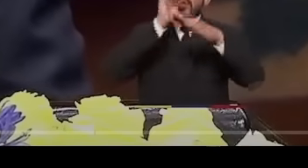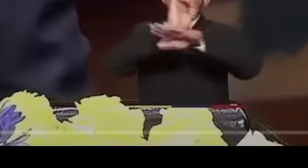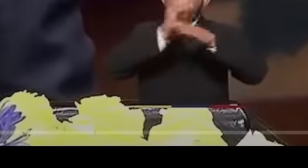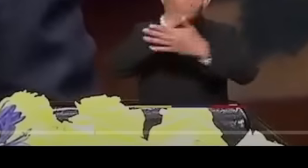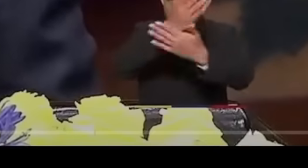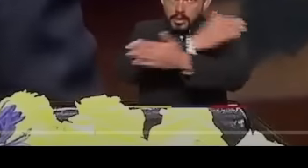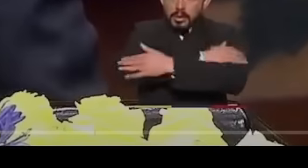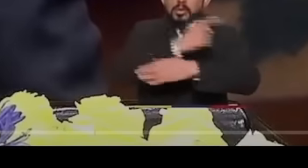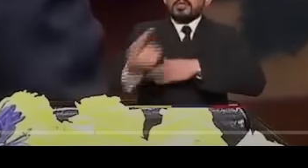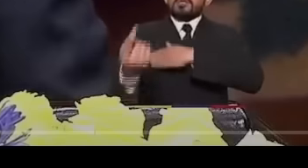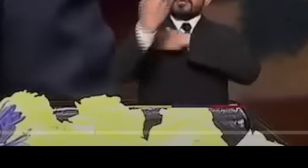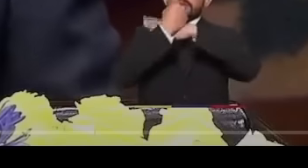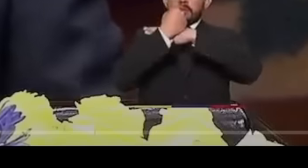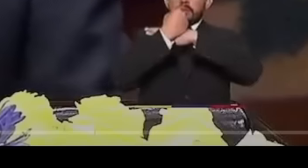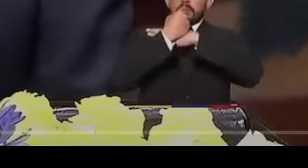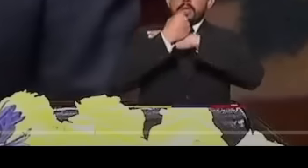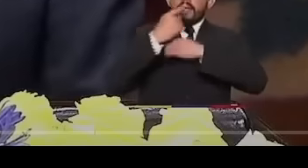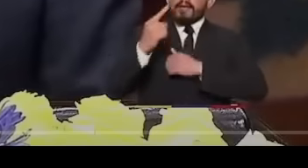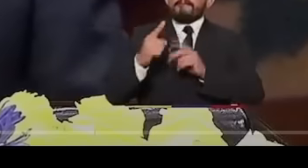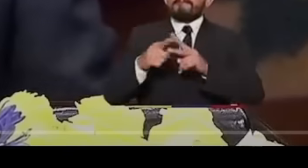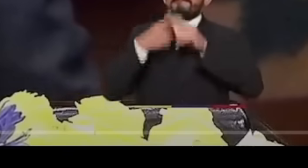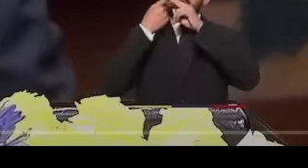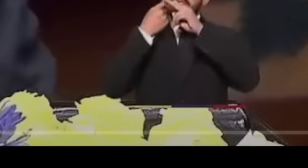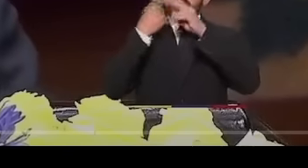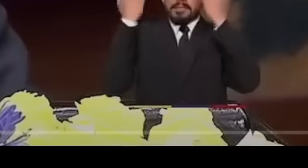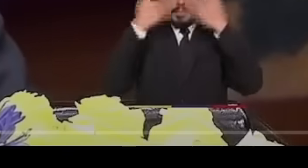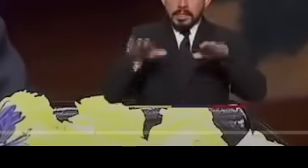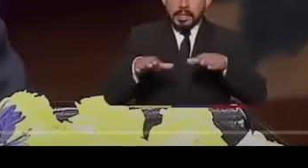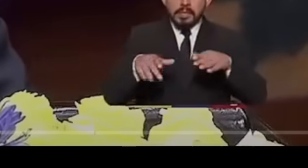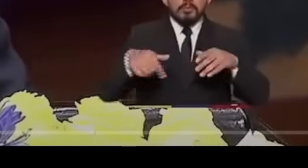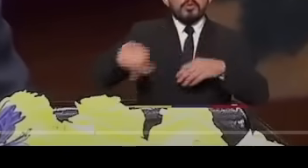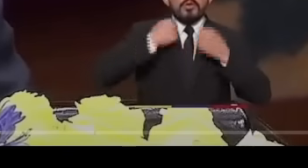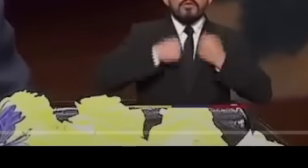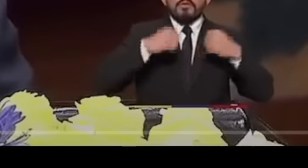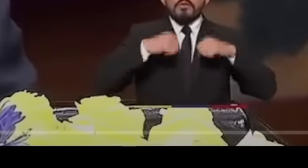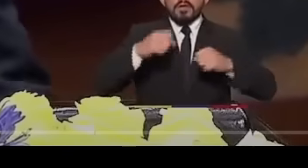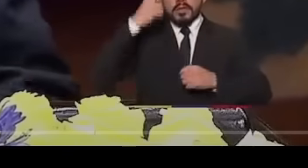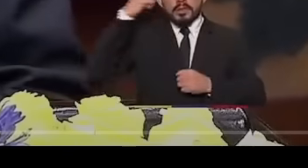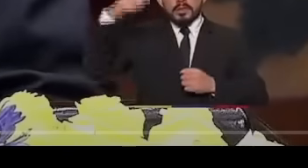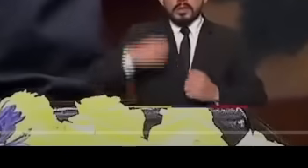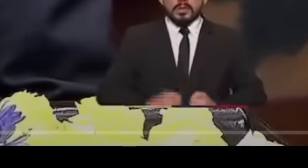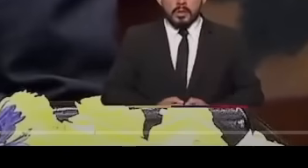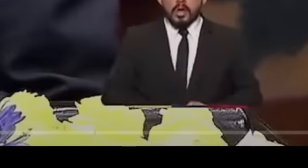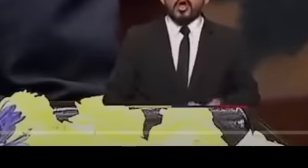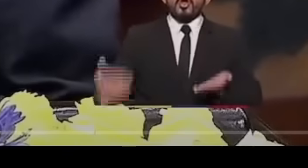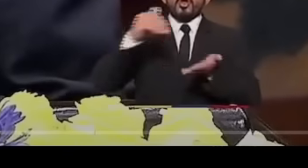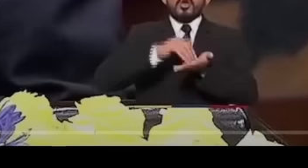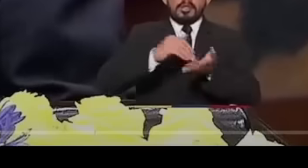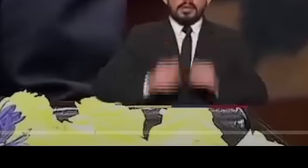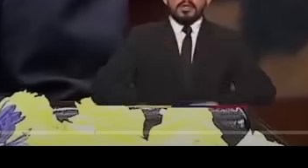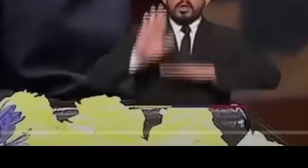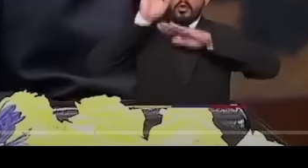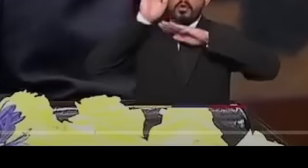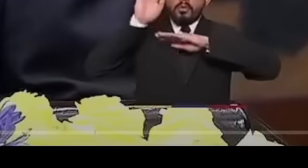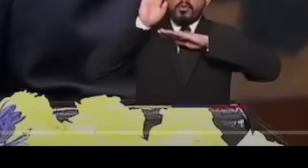principal mandante, principio y fin de nuestros esfuerzos y anhelos, para una vez más ratificar nuestro